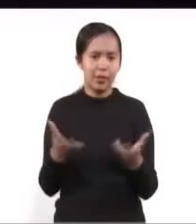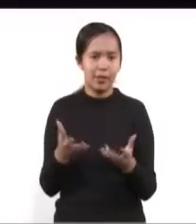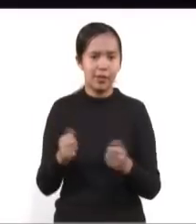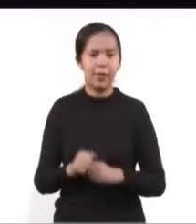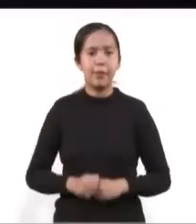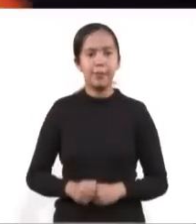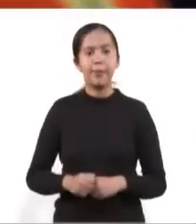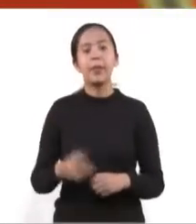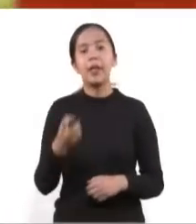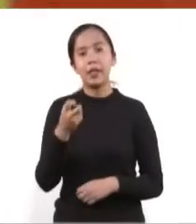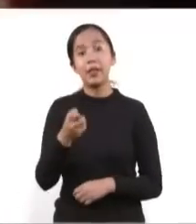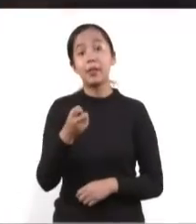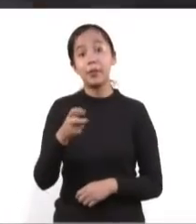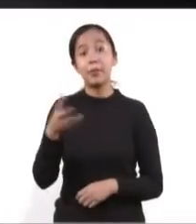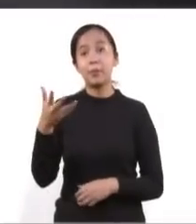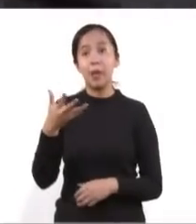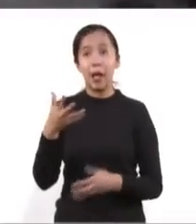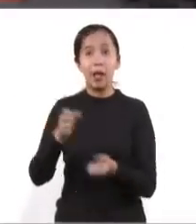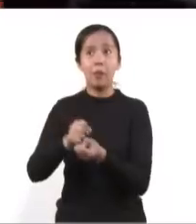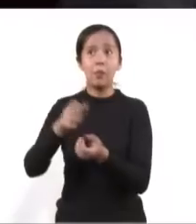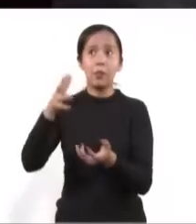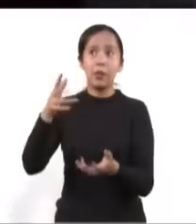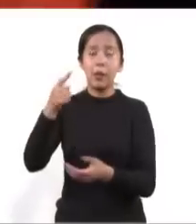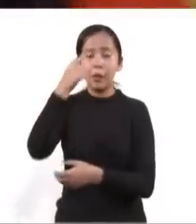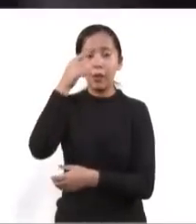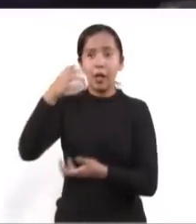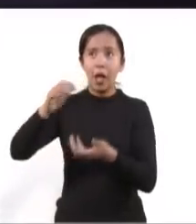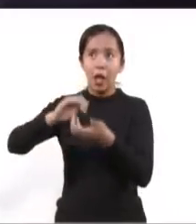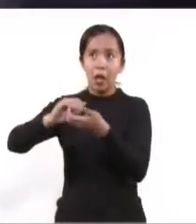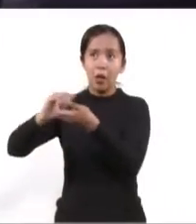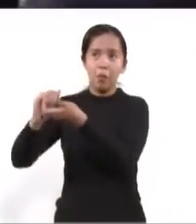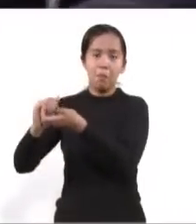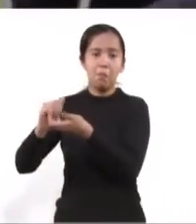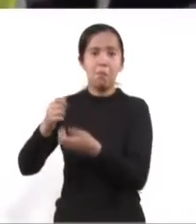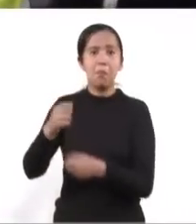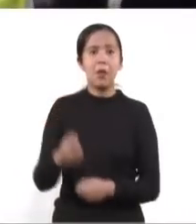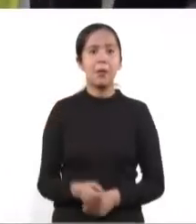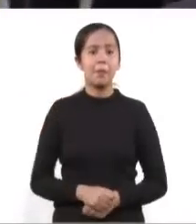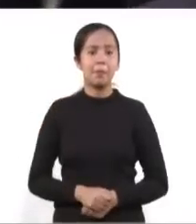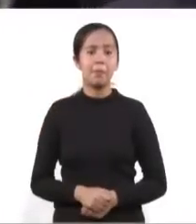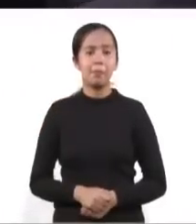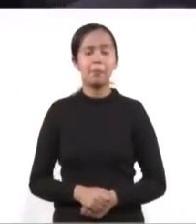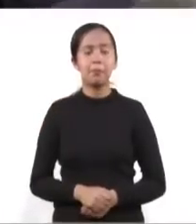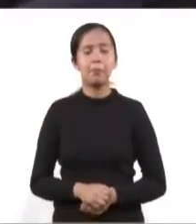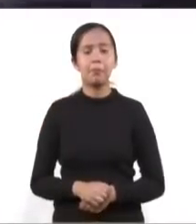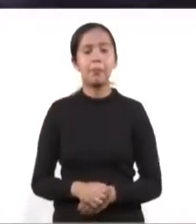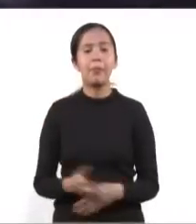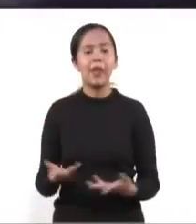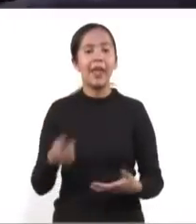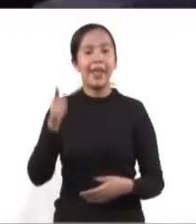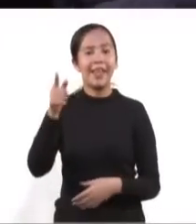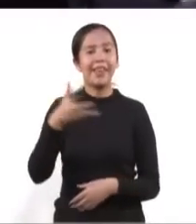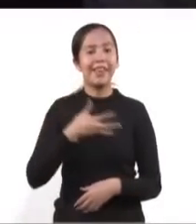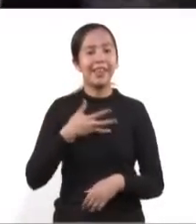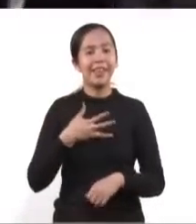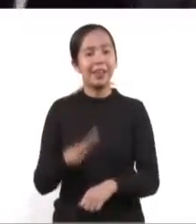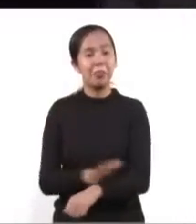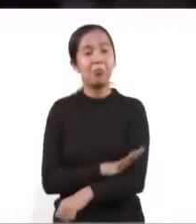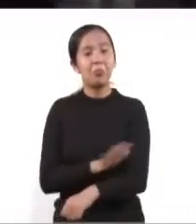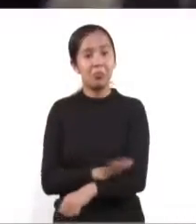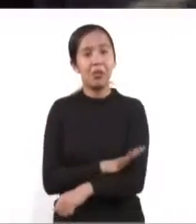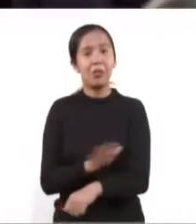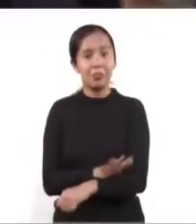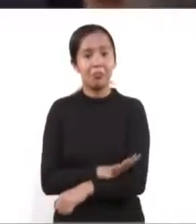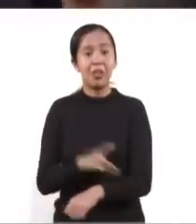movimiento. Precisamente por eso está diseñada, y esa grúa tiene capacidad de 7 toneladas. Bueno, y no lo he comentado, pero está energizada. Aquí estamos,